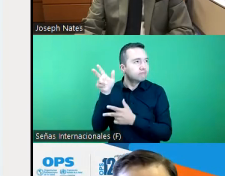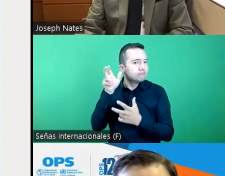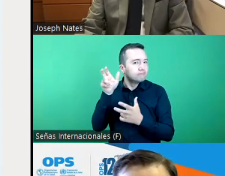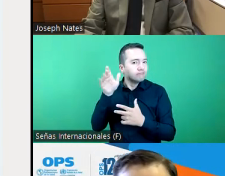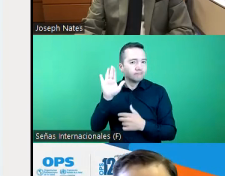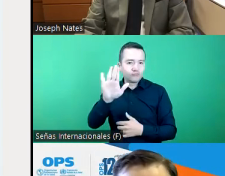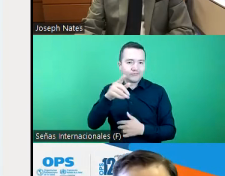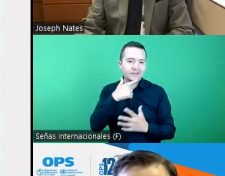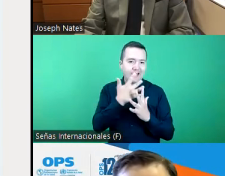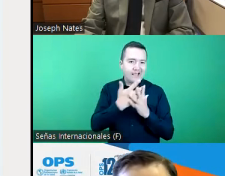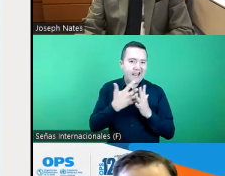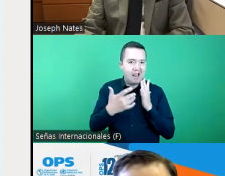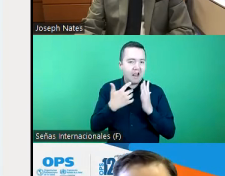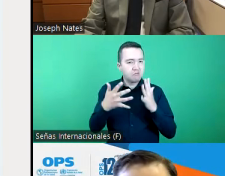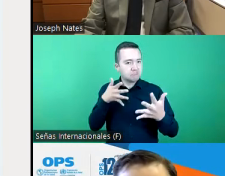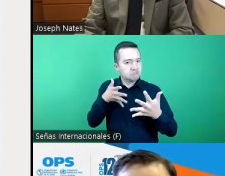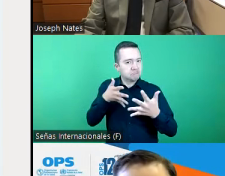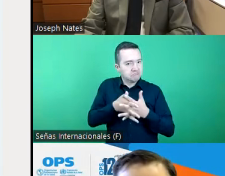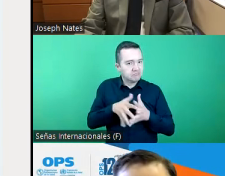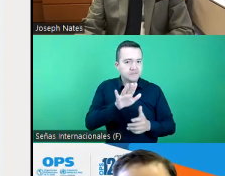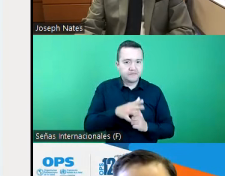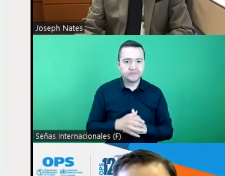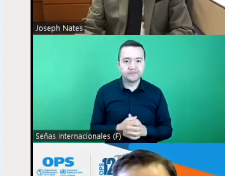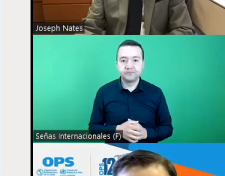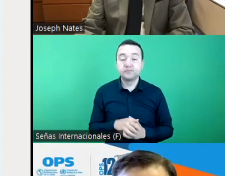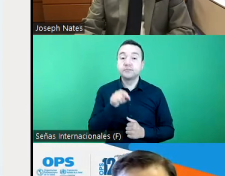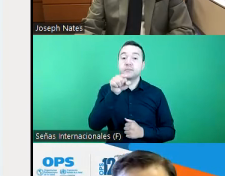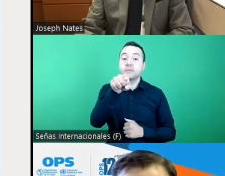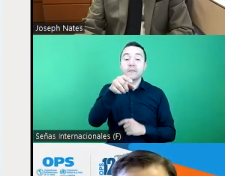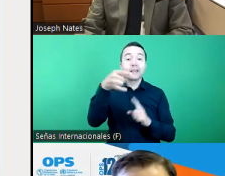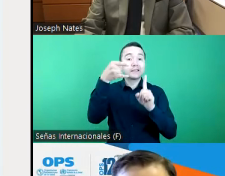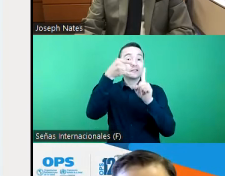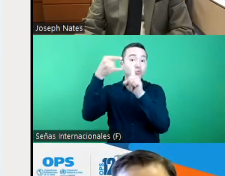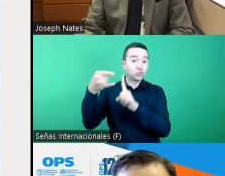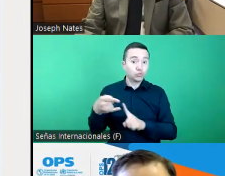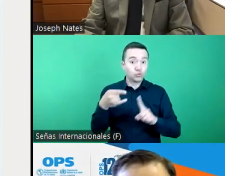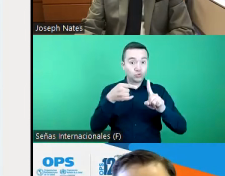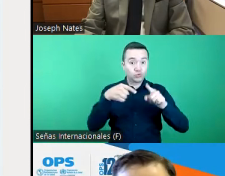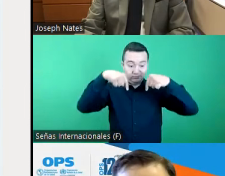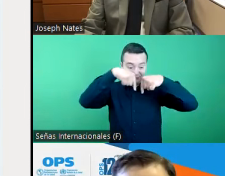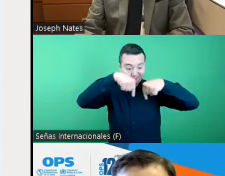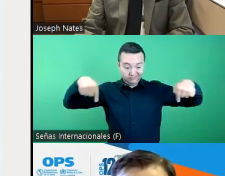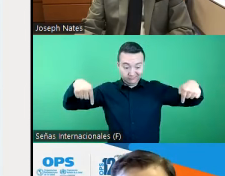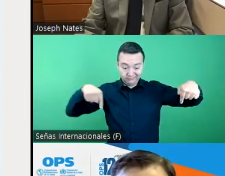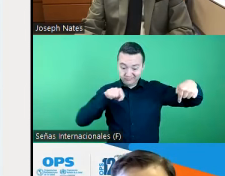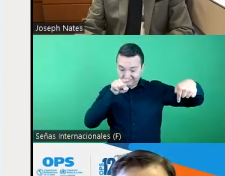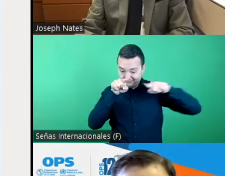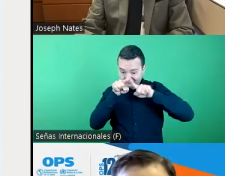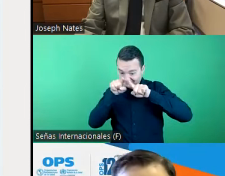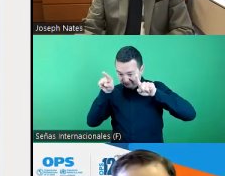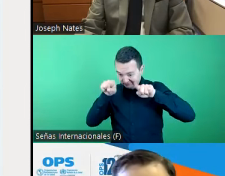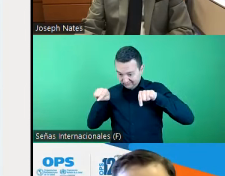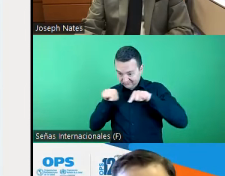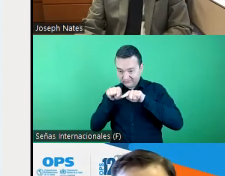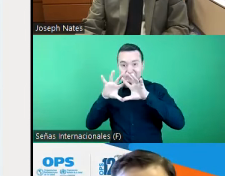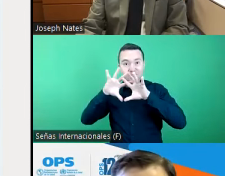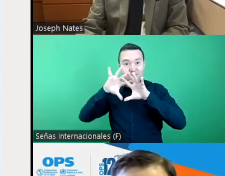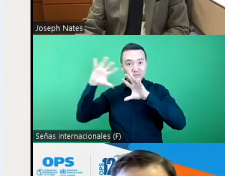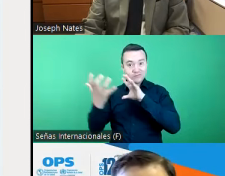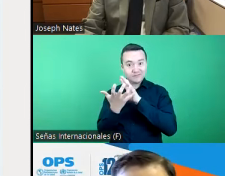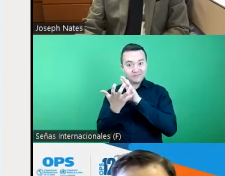la plataforma Zoom, pueden seleccionar en el icono de interpretación que se encuentra